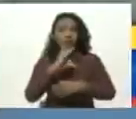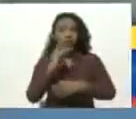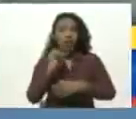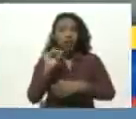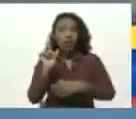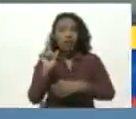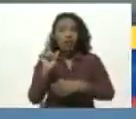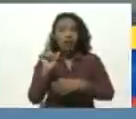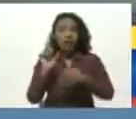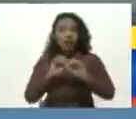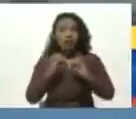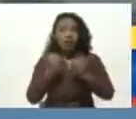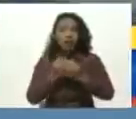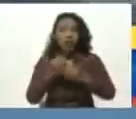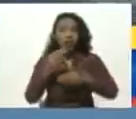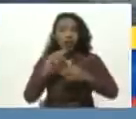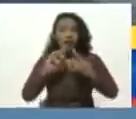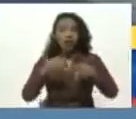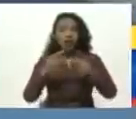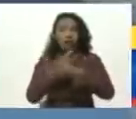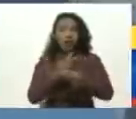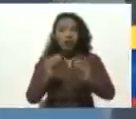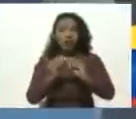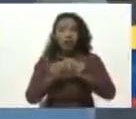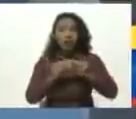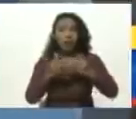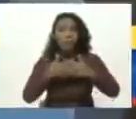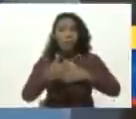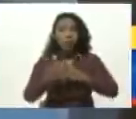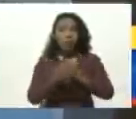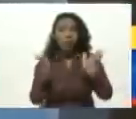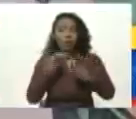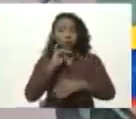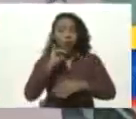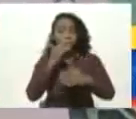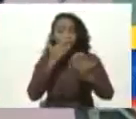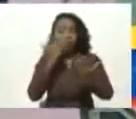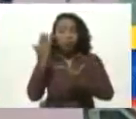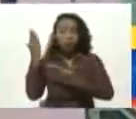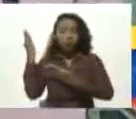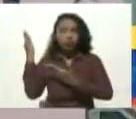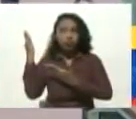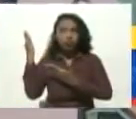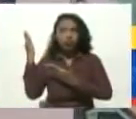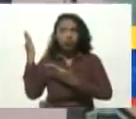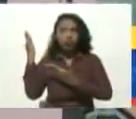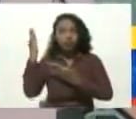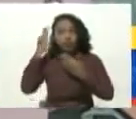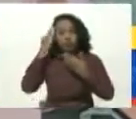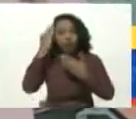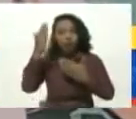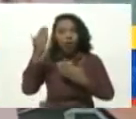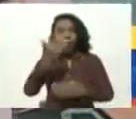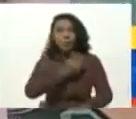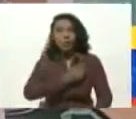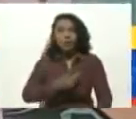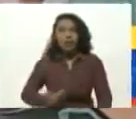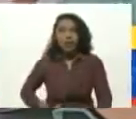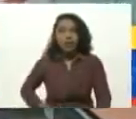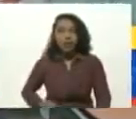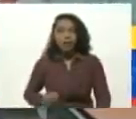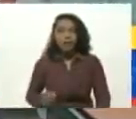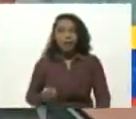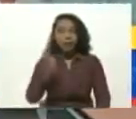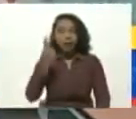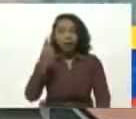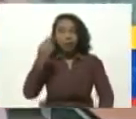rehabilitación, para que ella nos amplíe un poco la información. Doctora Rondón. Saludos, presidente. Darle primero